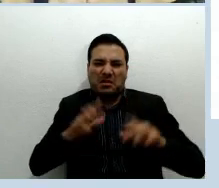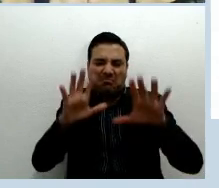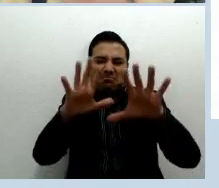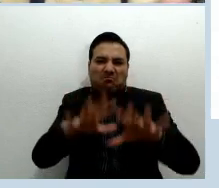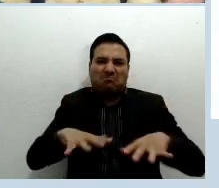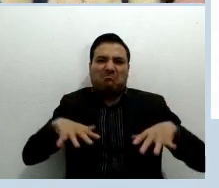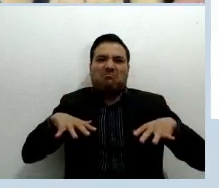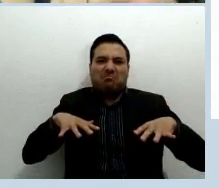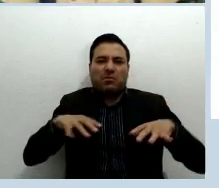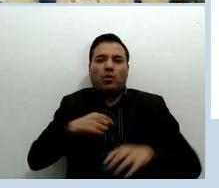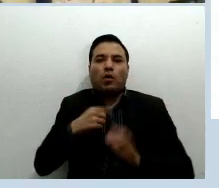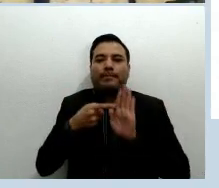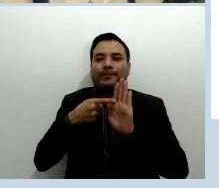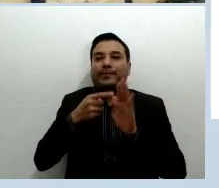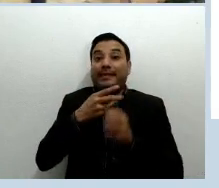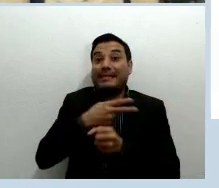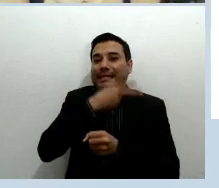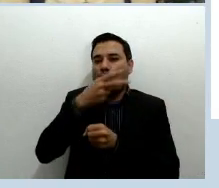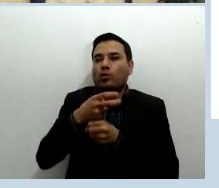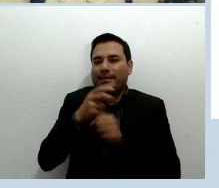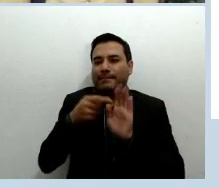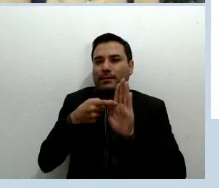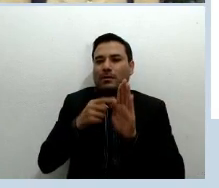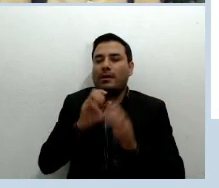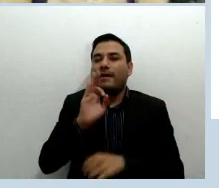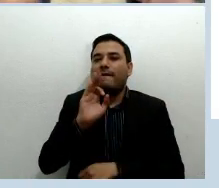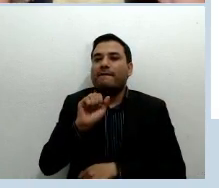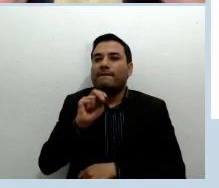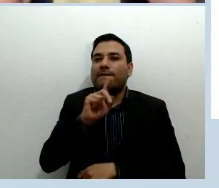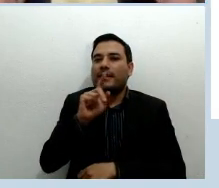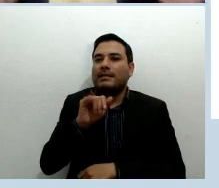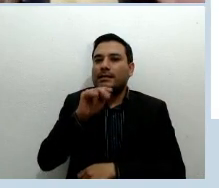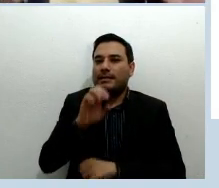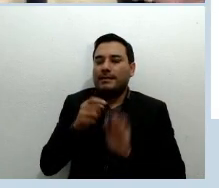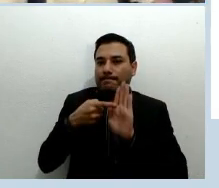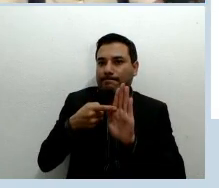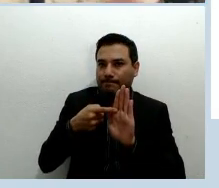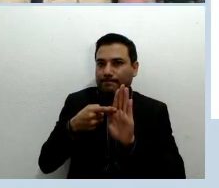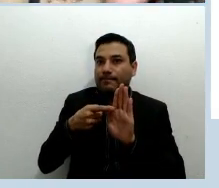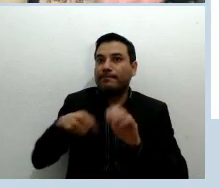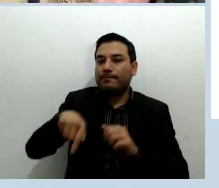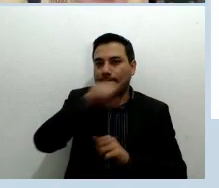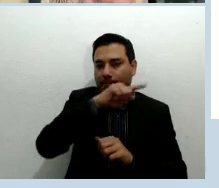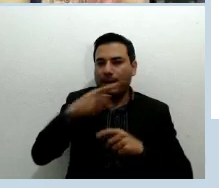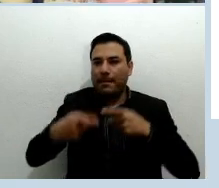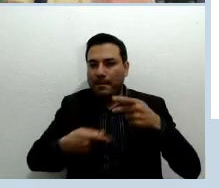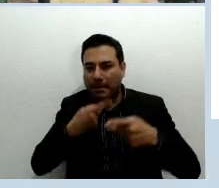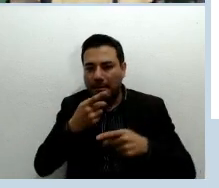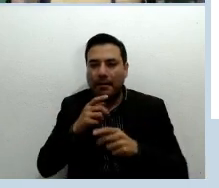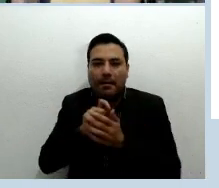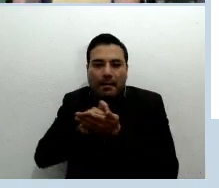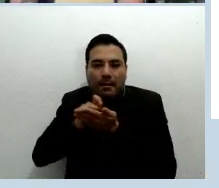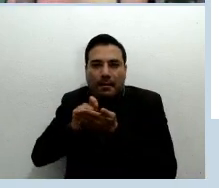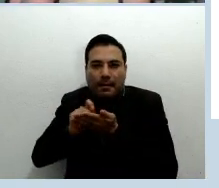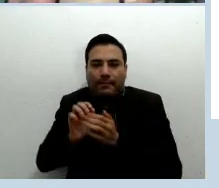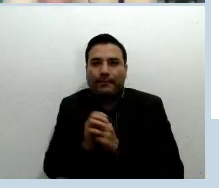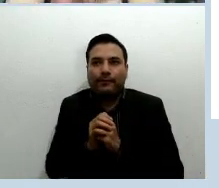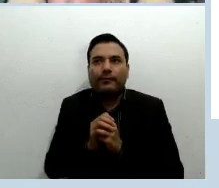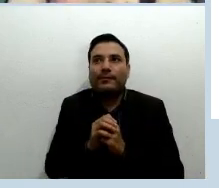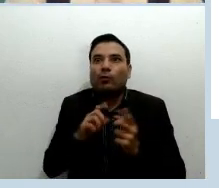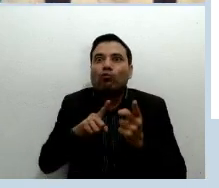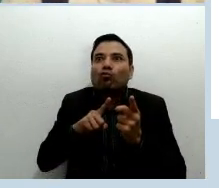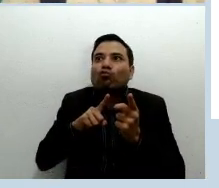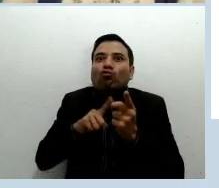fanin la segunda presentación del fanin tenía y salieron muchísimas cosas entre ellas y me encanta Dónde consigo el